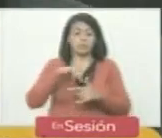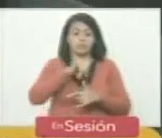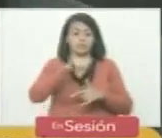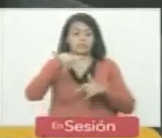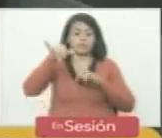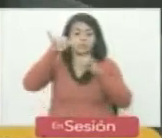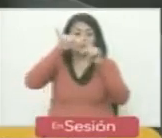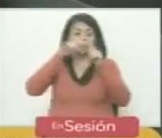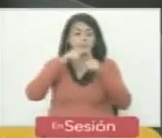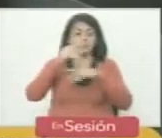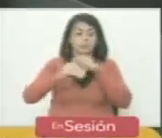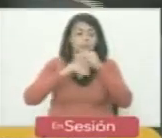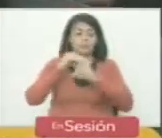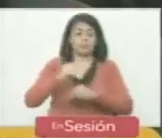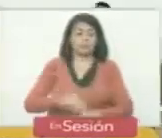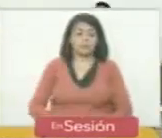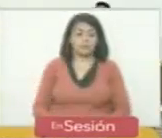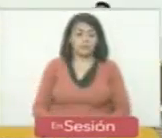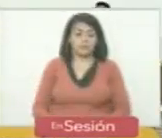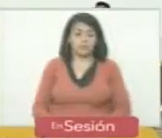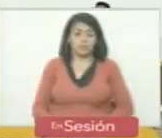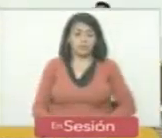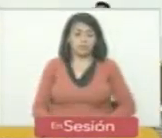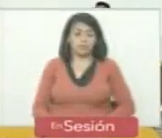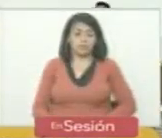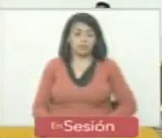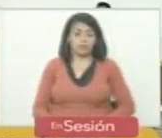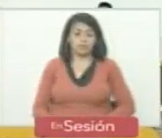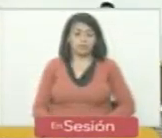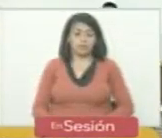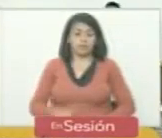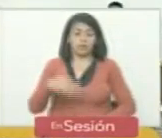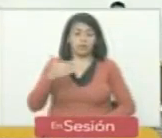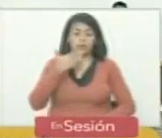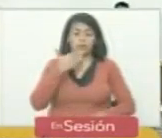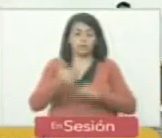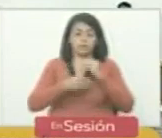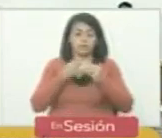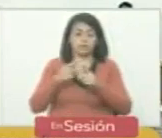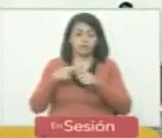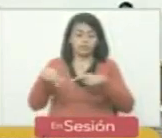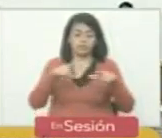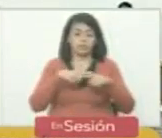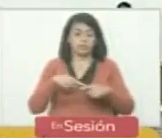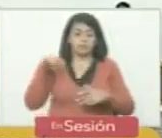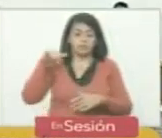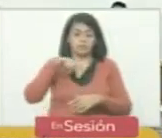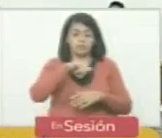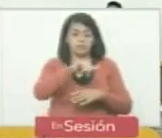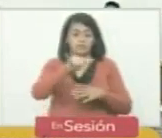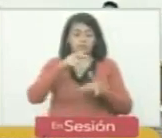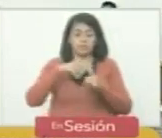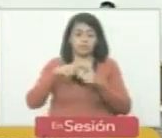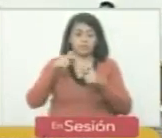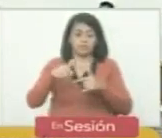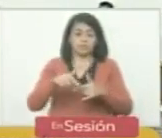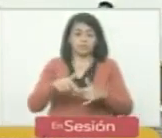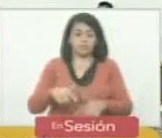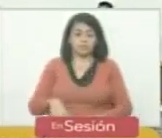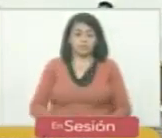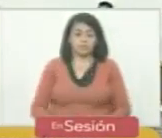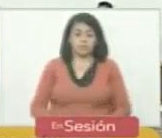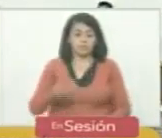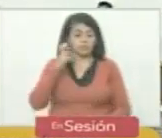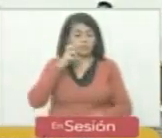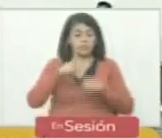Aires a Montevideo y cuando pide la autorización para aterrizar, le es, oigan,